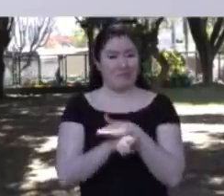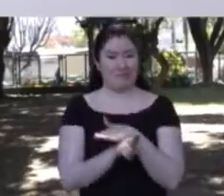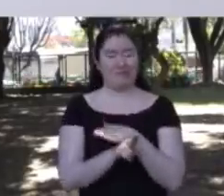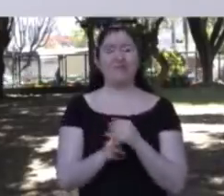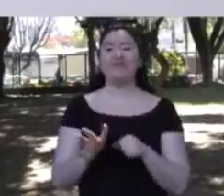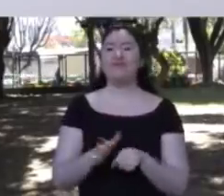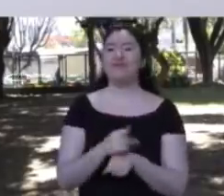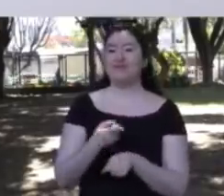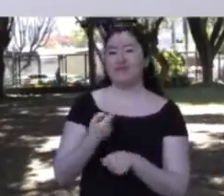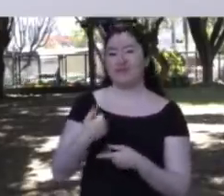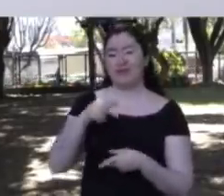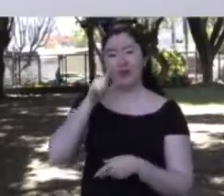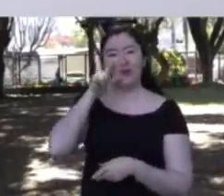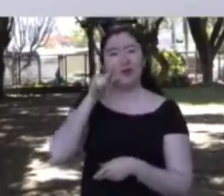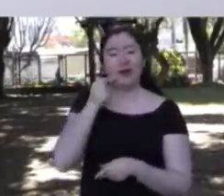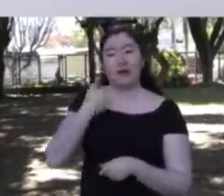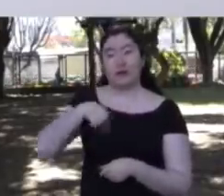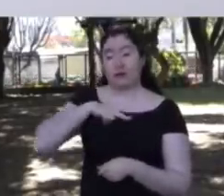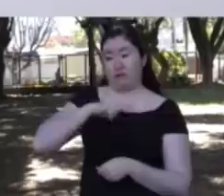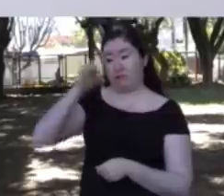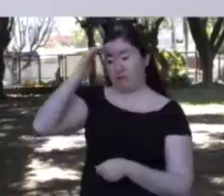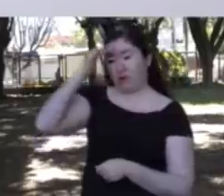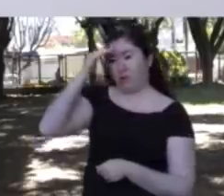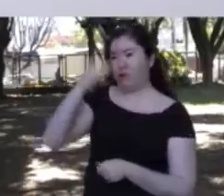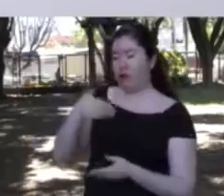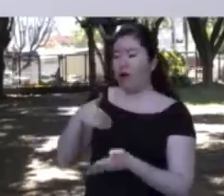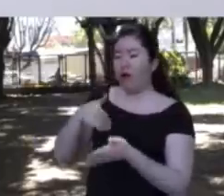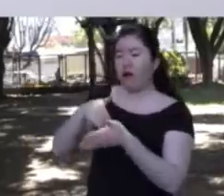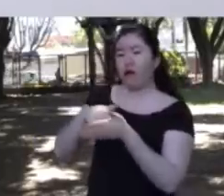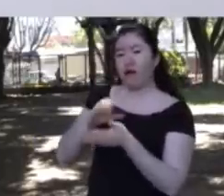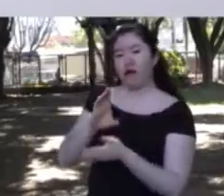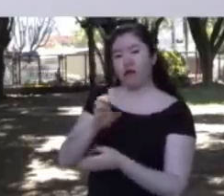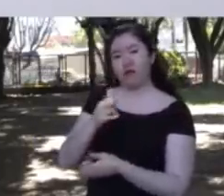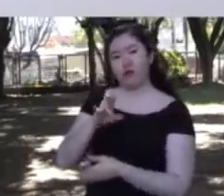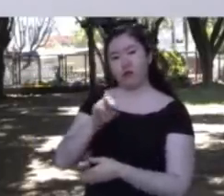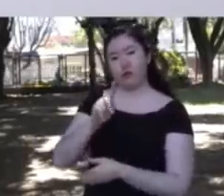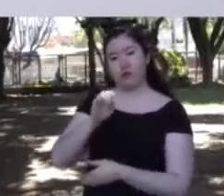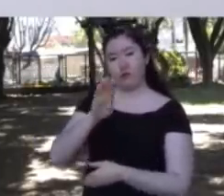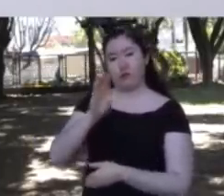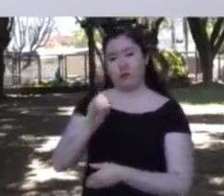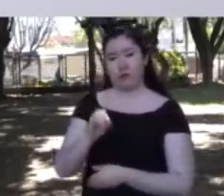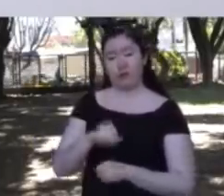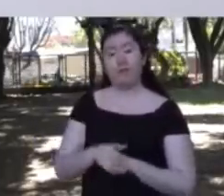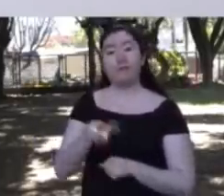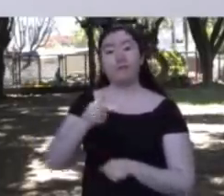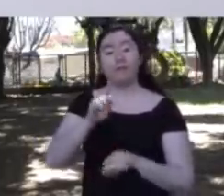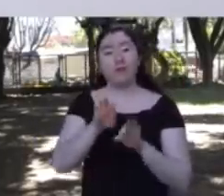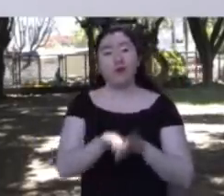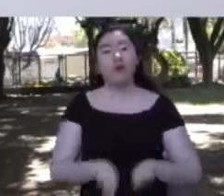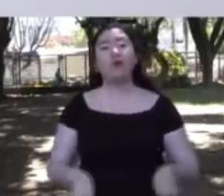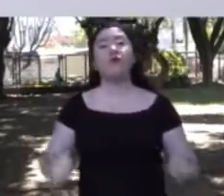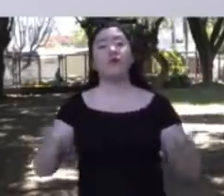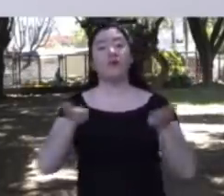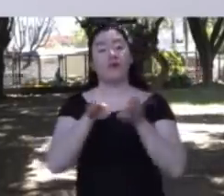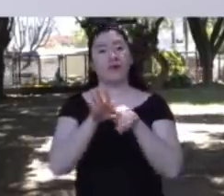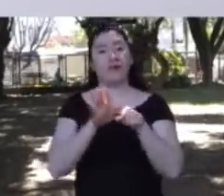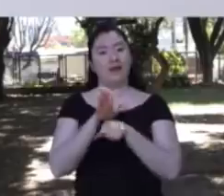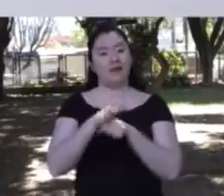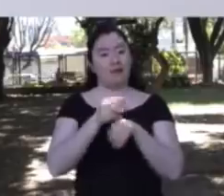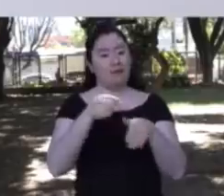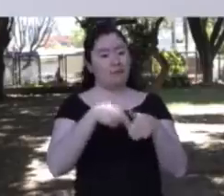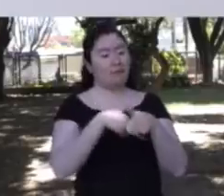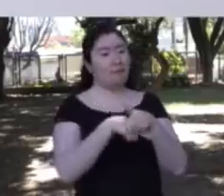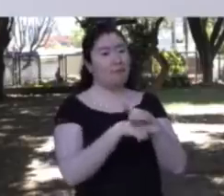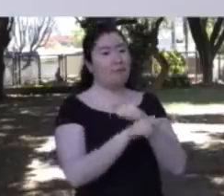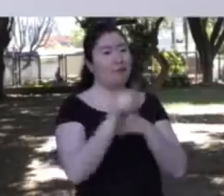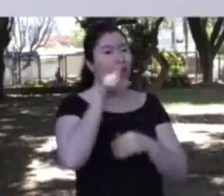posibilidad de que llegara a Churubusco, pero la parte más importante es que llegara al Metro Zapata, para que tuviera interconectividad. Esta línea